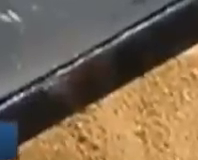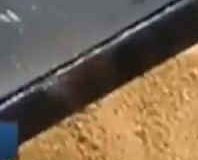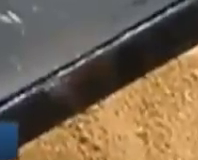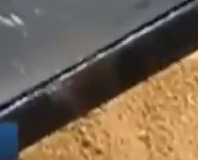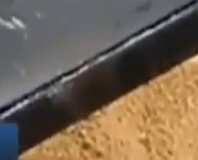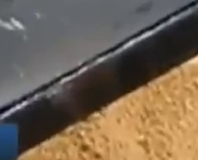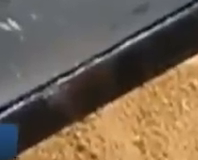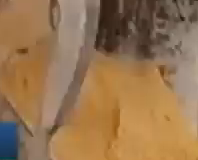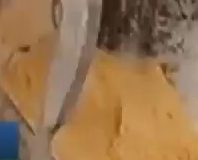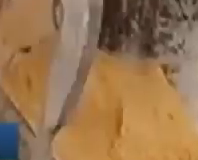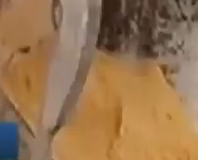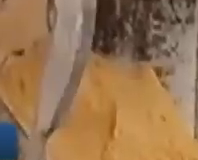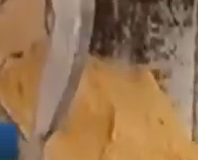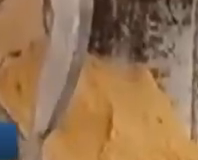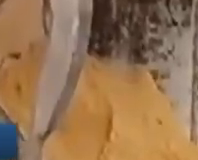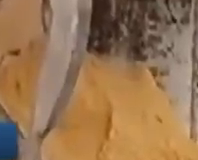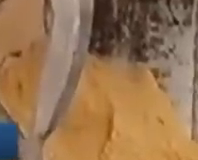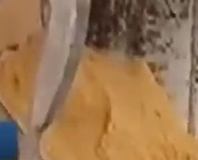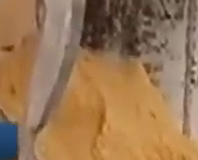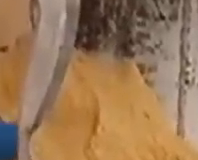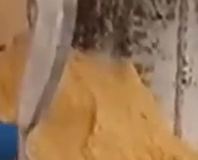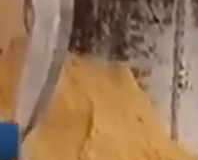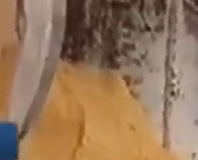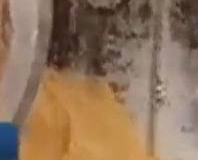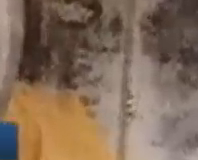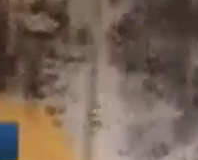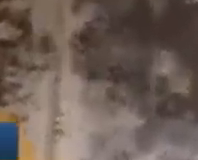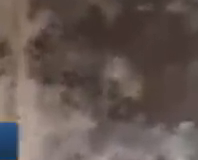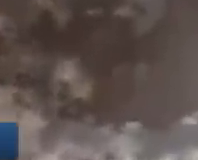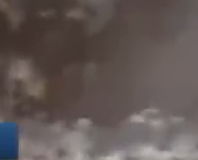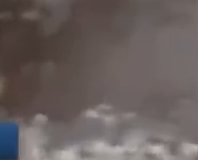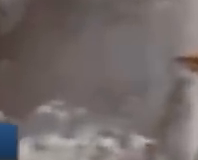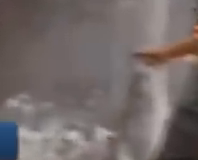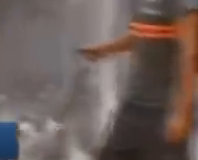un complejo náutico al sur de Guayaquil.